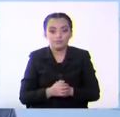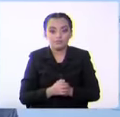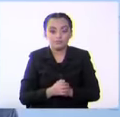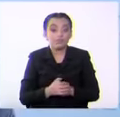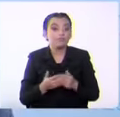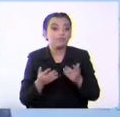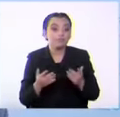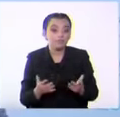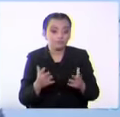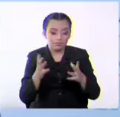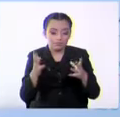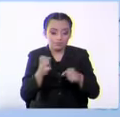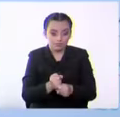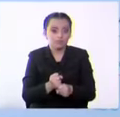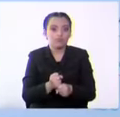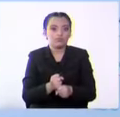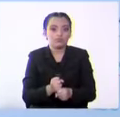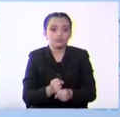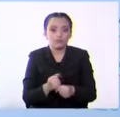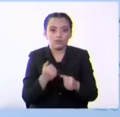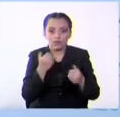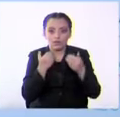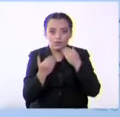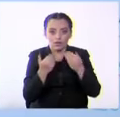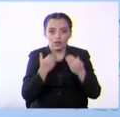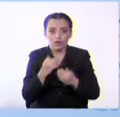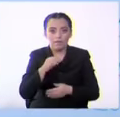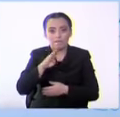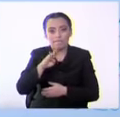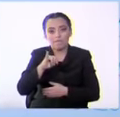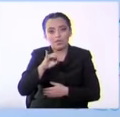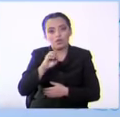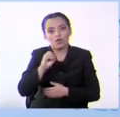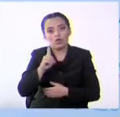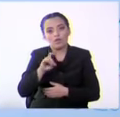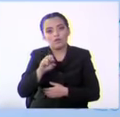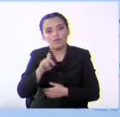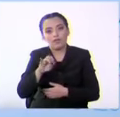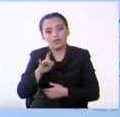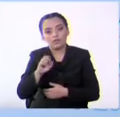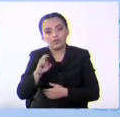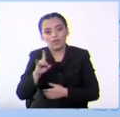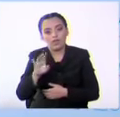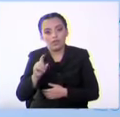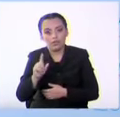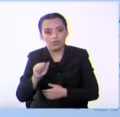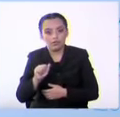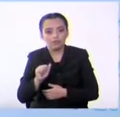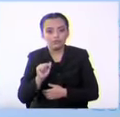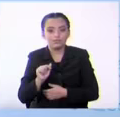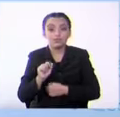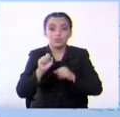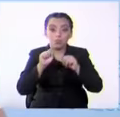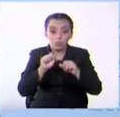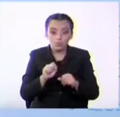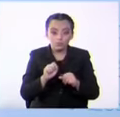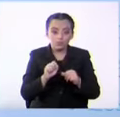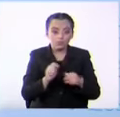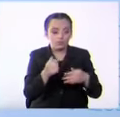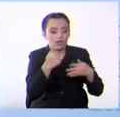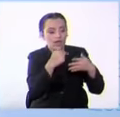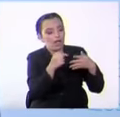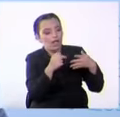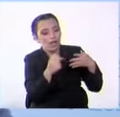Bueno, en conclusión, tenemos que la biodiversidad se puede estudiar a través de sus atributos y de